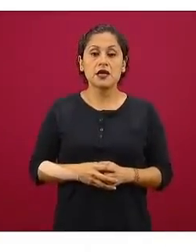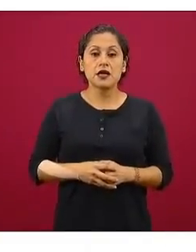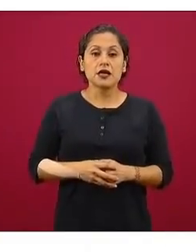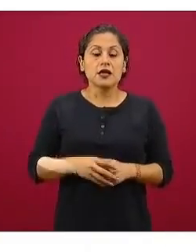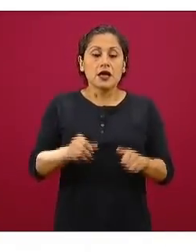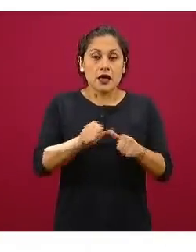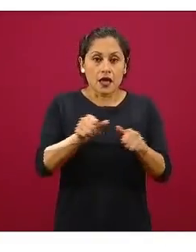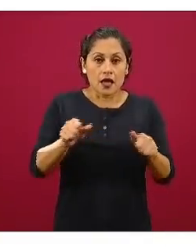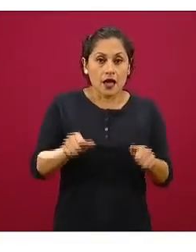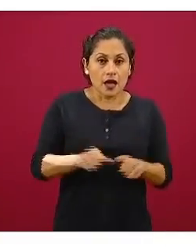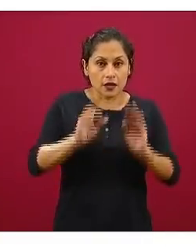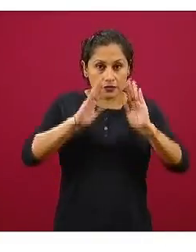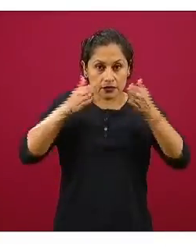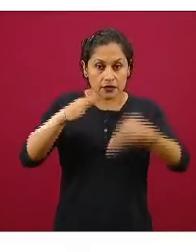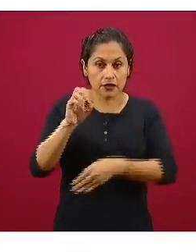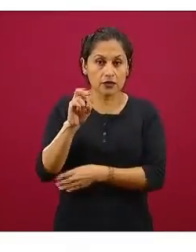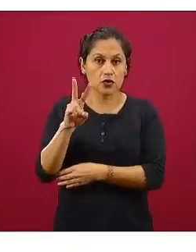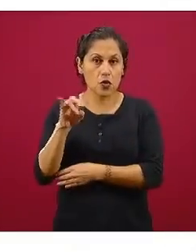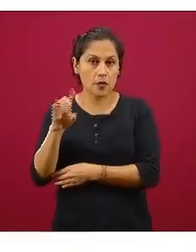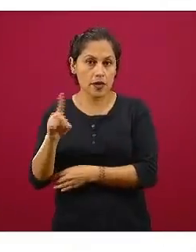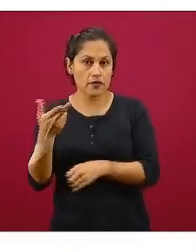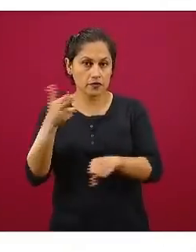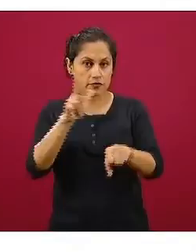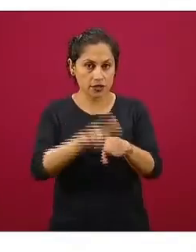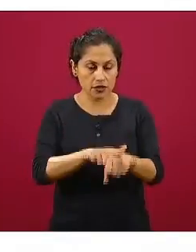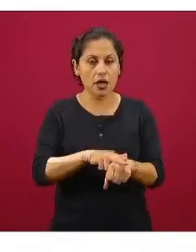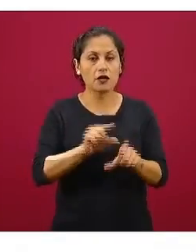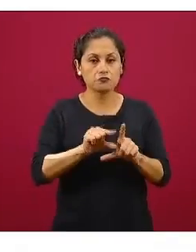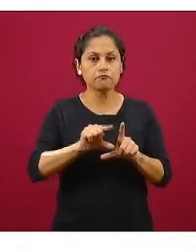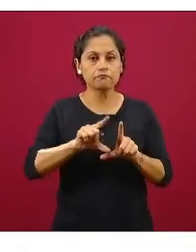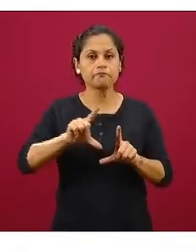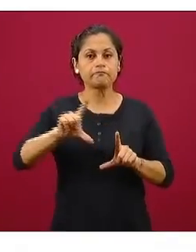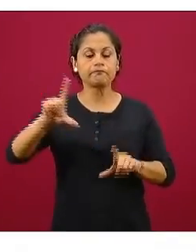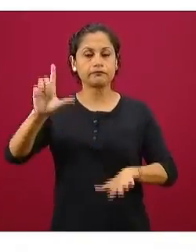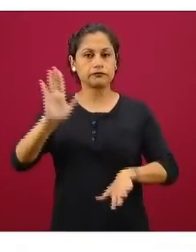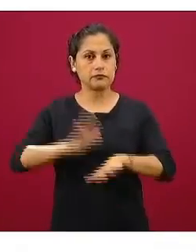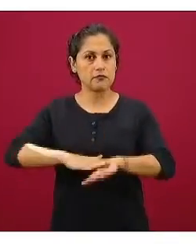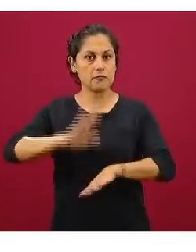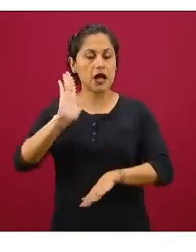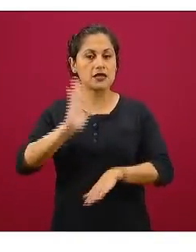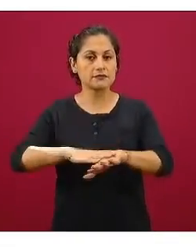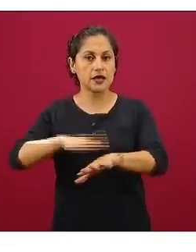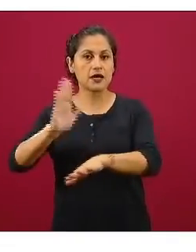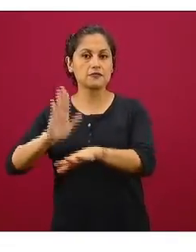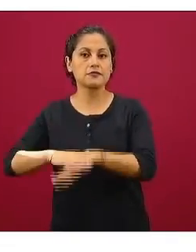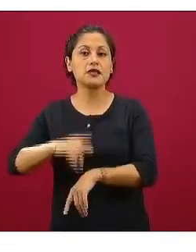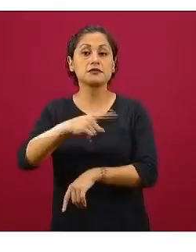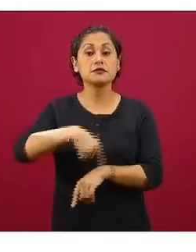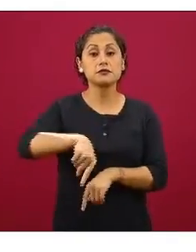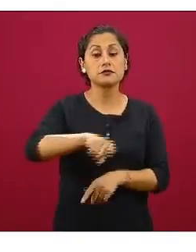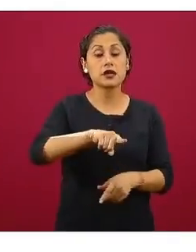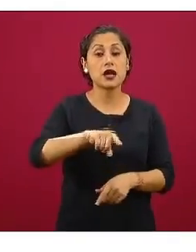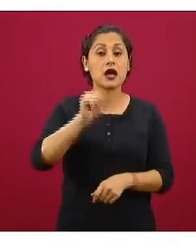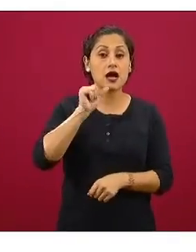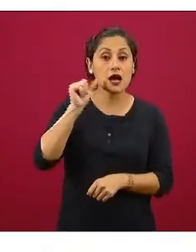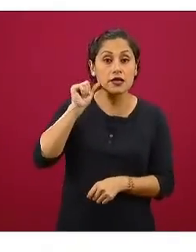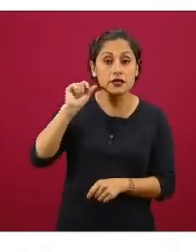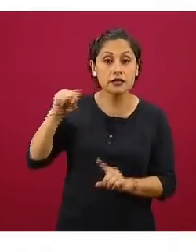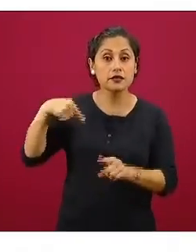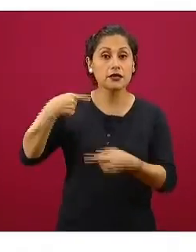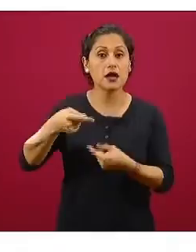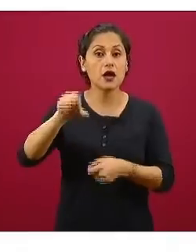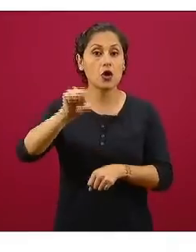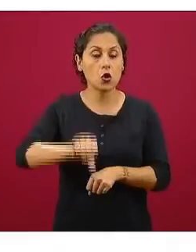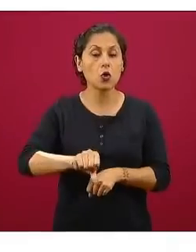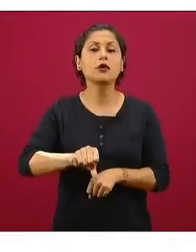ido incrementándose en el tiempo, es una tendencia ascendente bastante clara, y el número de unidades del día de ayer para hoy se mantiene en